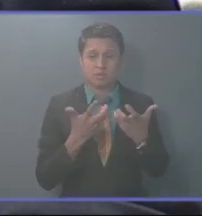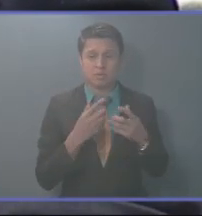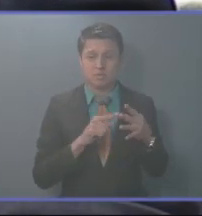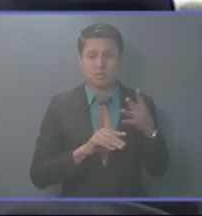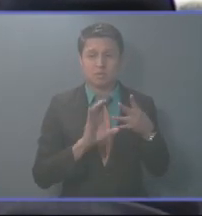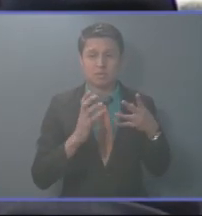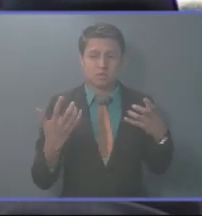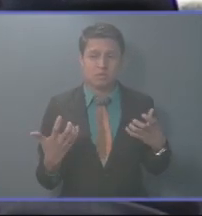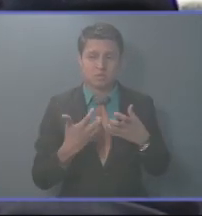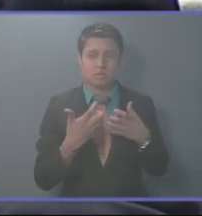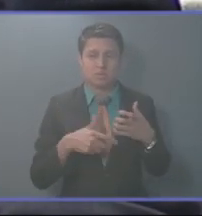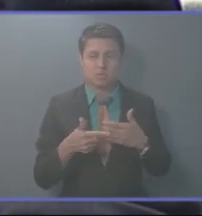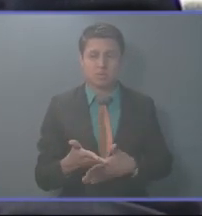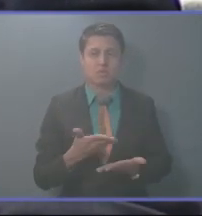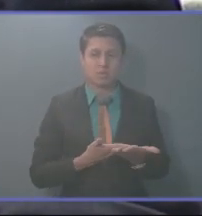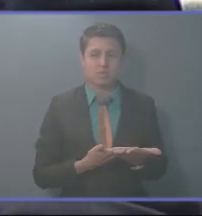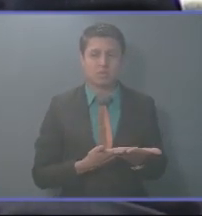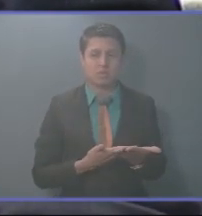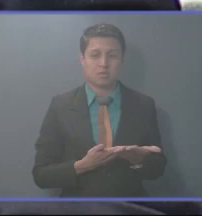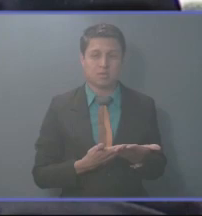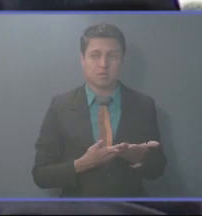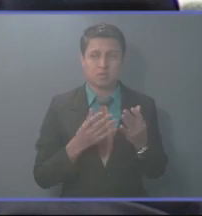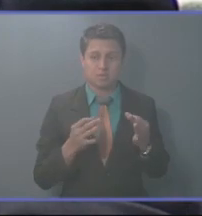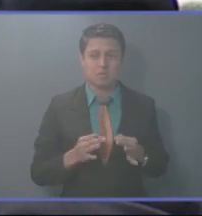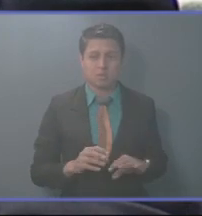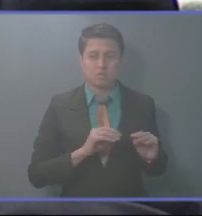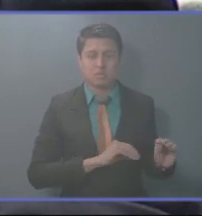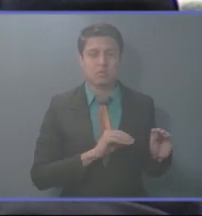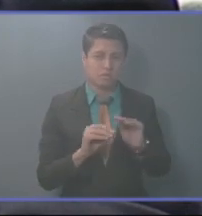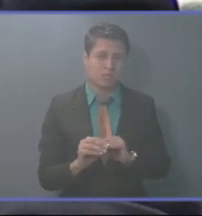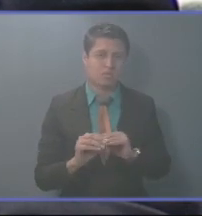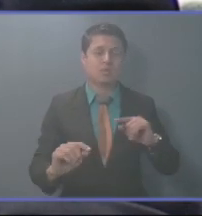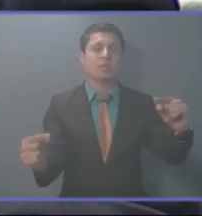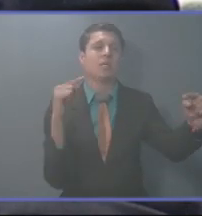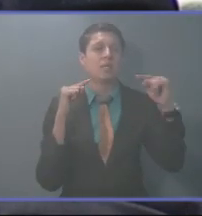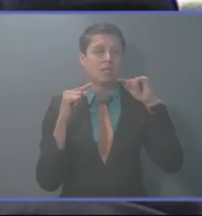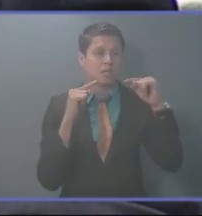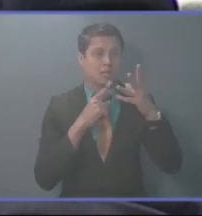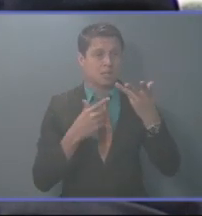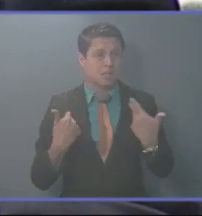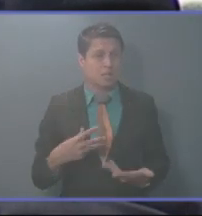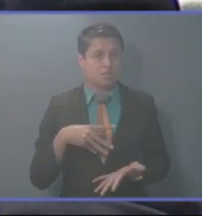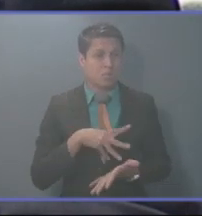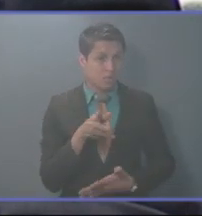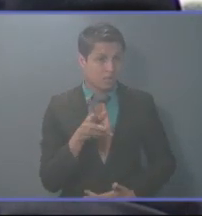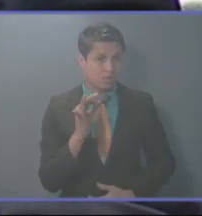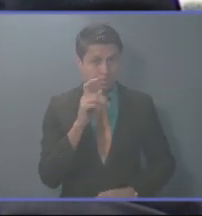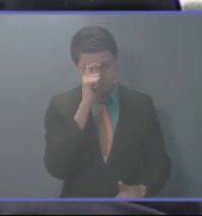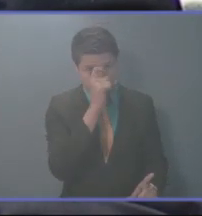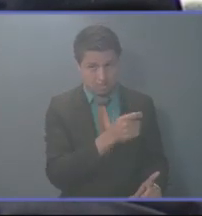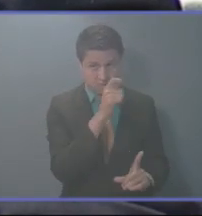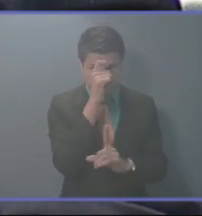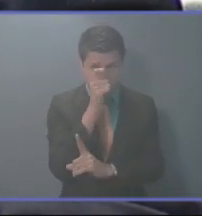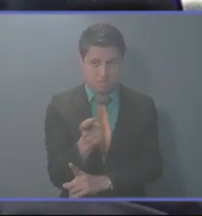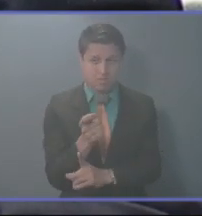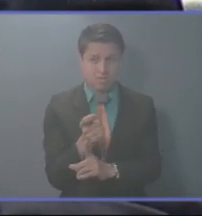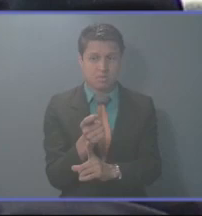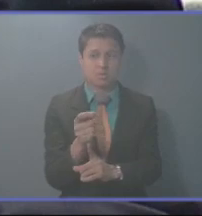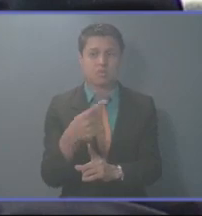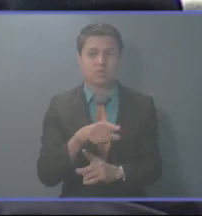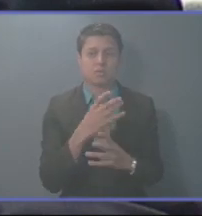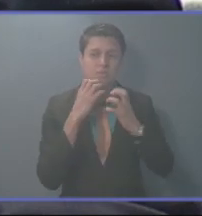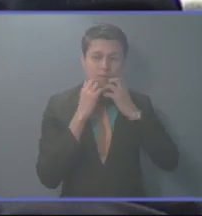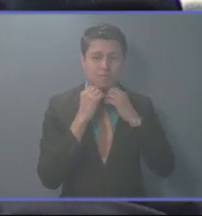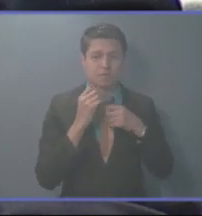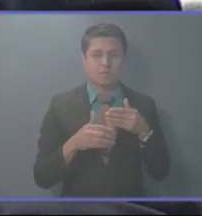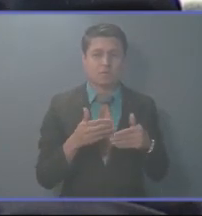complementarias encaminadas a consolidar la transición democrática hacia la paz, que respeten la dignidad humana y garanticen